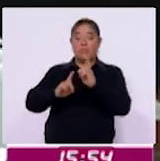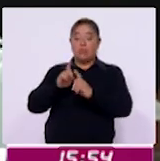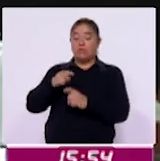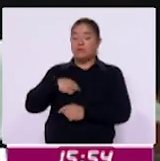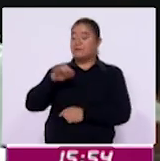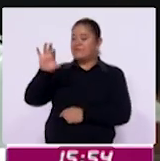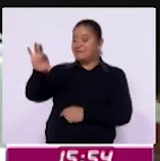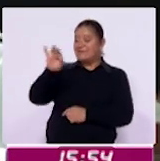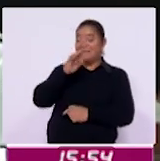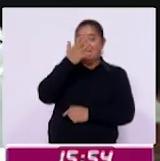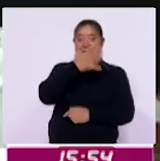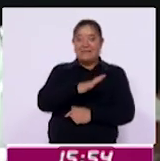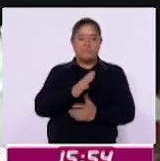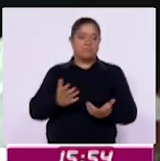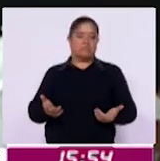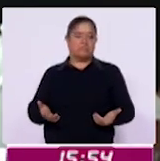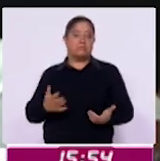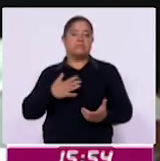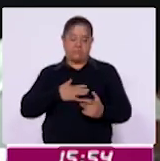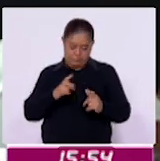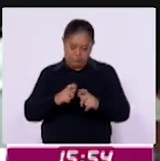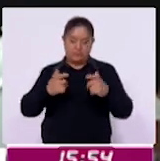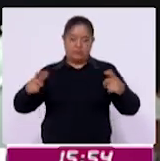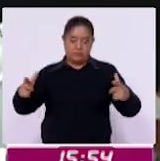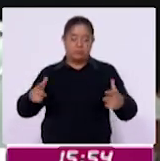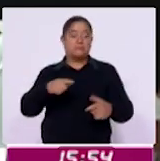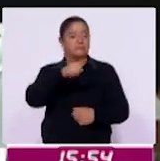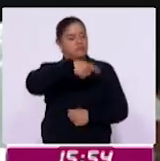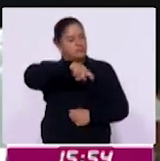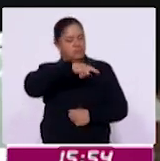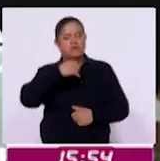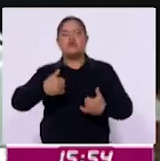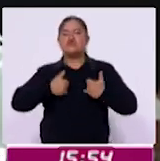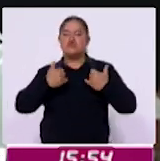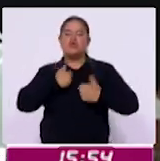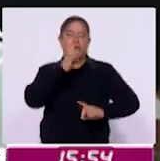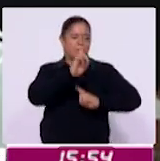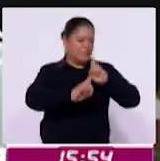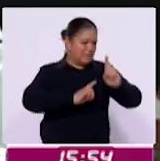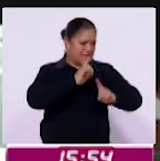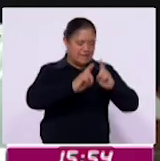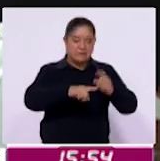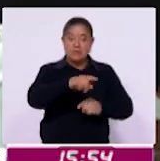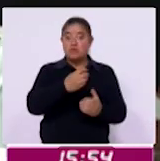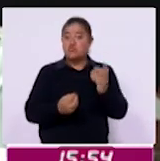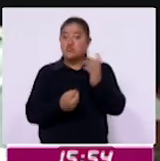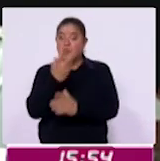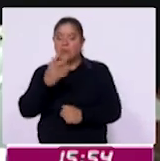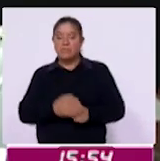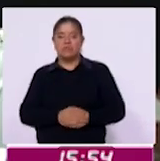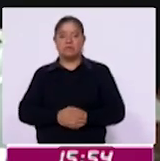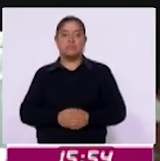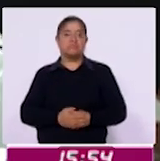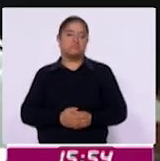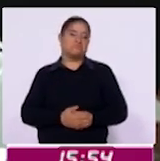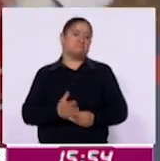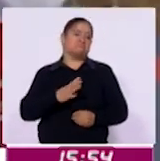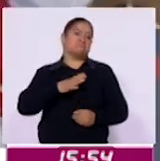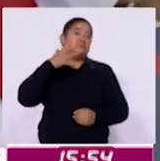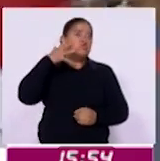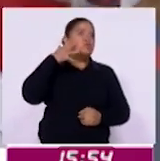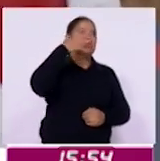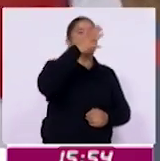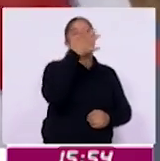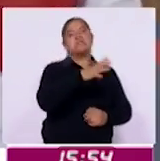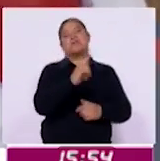ayudar a crecer. Estamos tranquilos porque la generación es joven, son deportistas nuevos, que van a dar 10, 12 años de resultados.